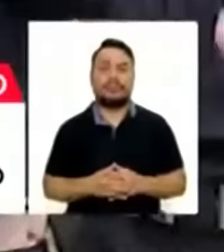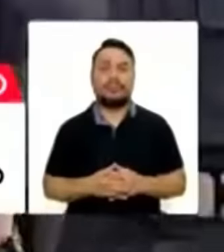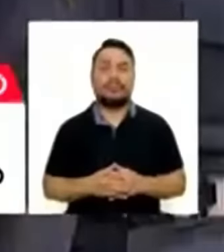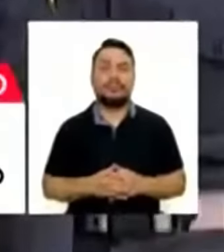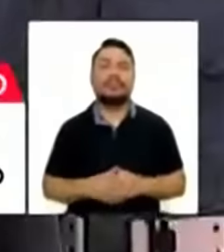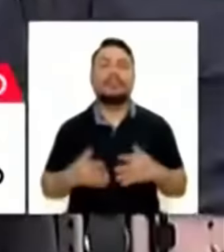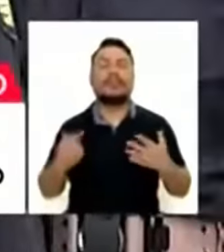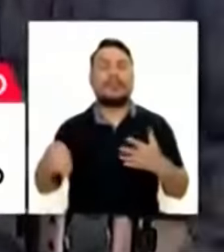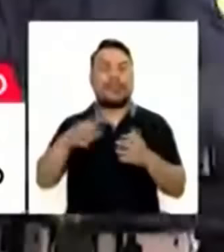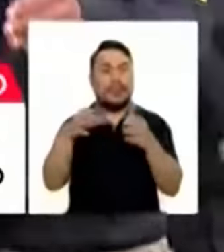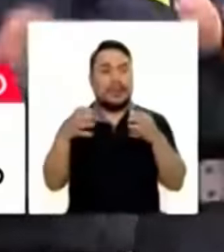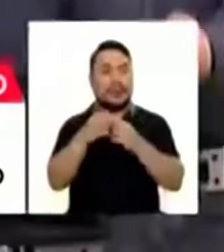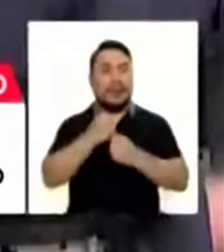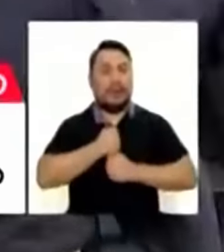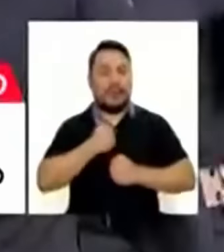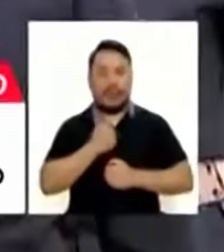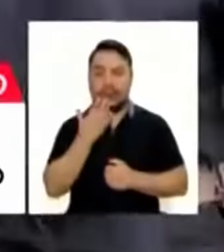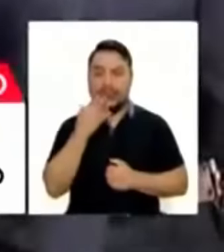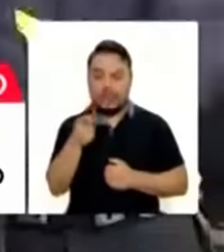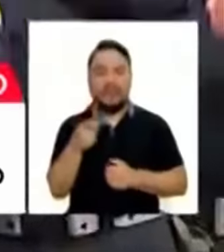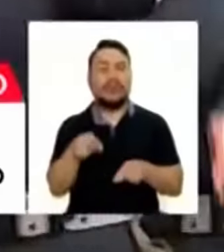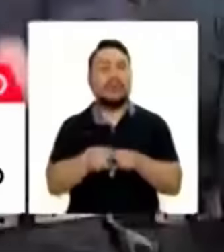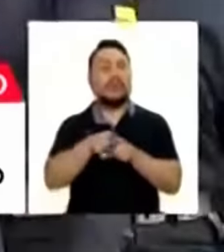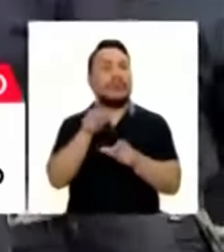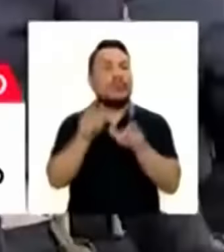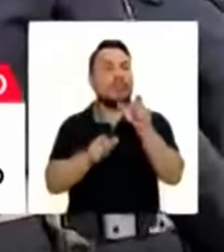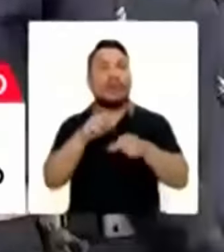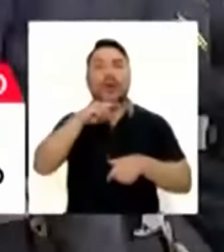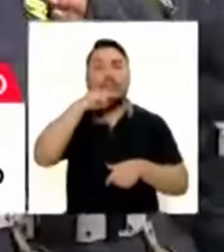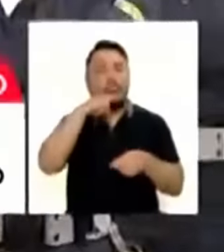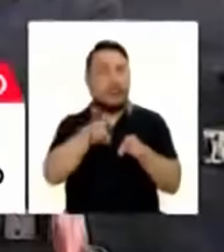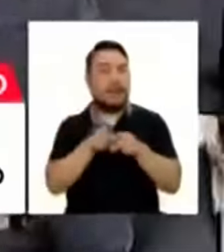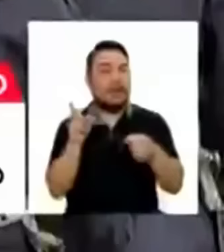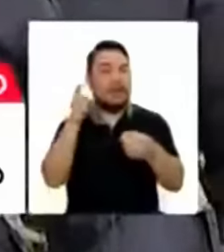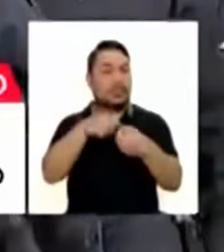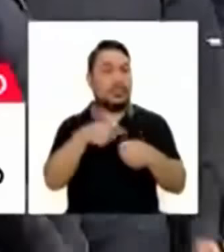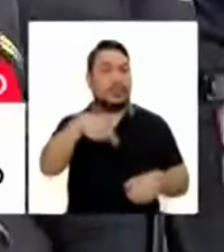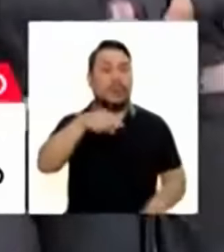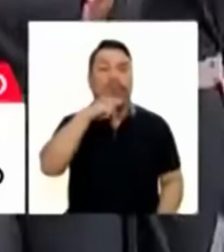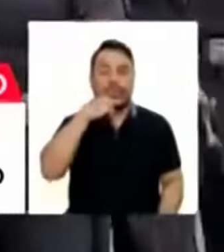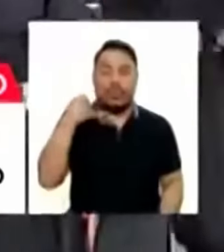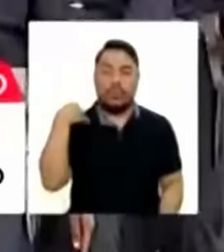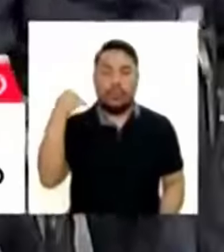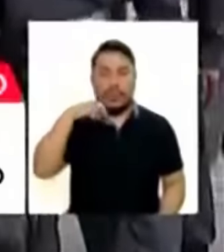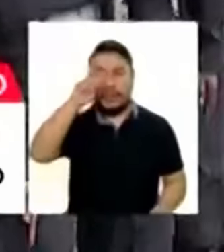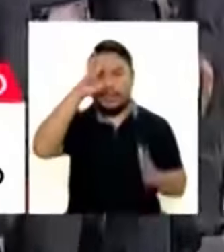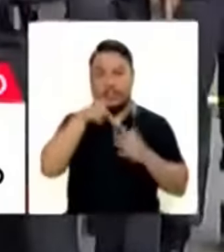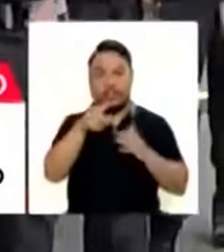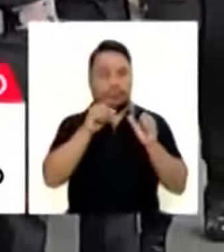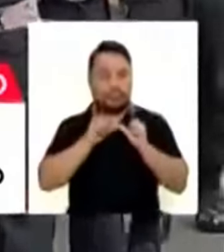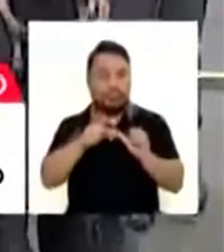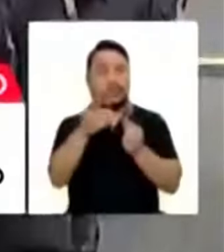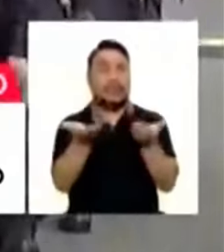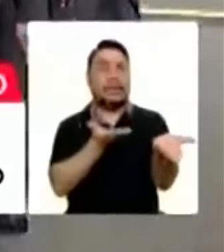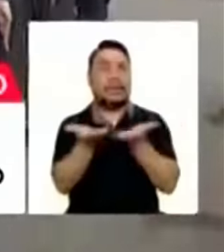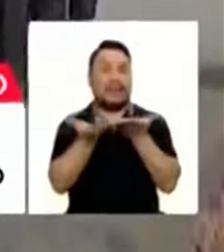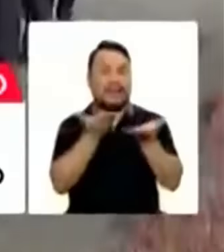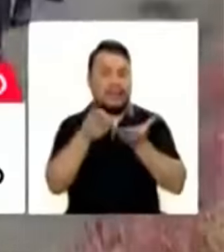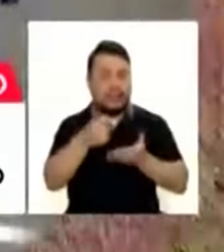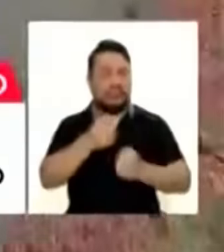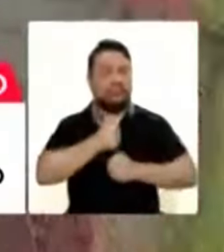La compañía de tropa está conformada también por personal femenino. Ellas son jóvenes peruanas que durante su permanencia en el servicio